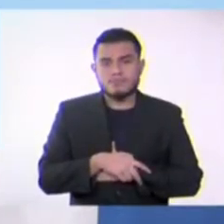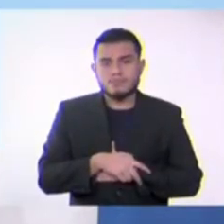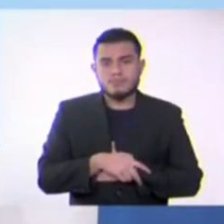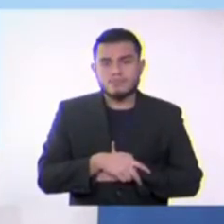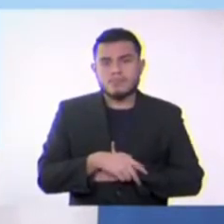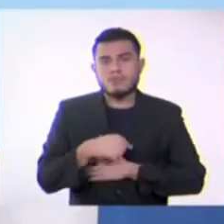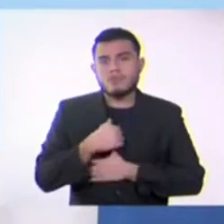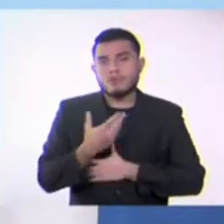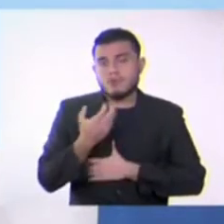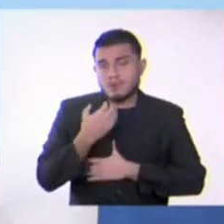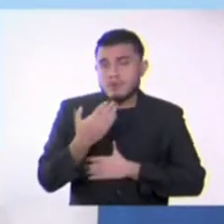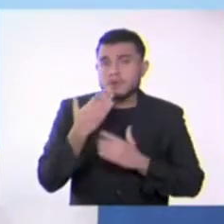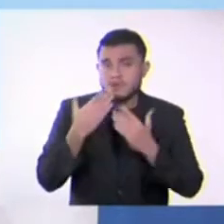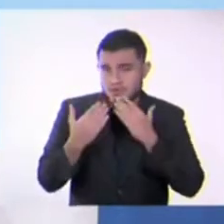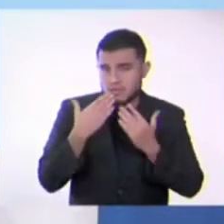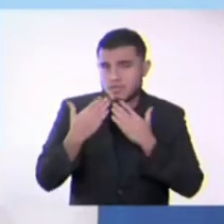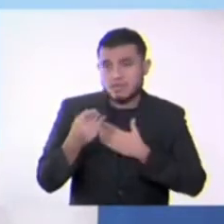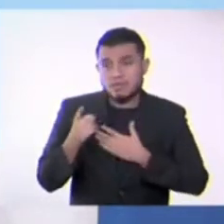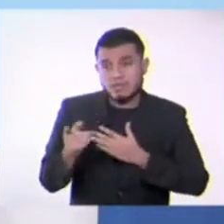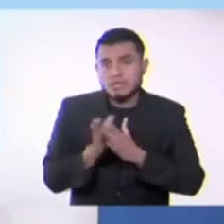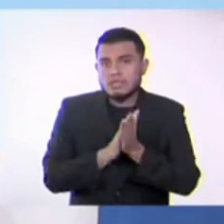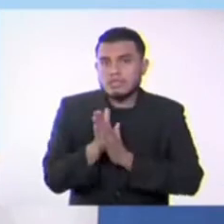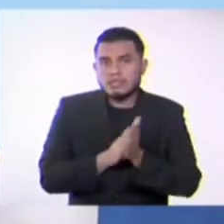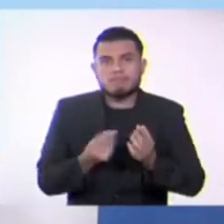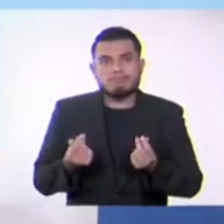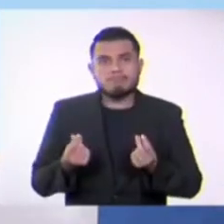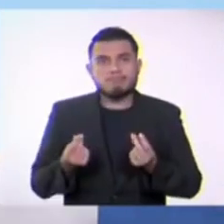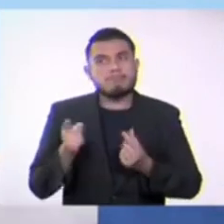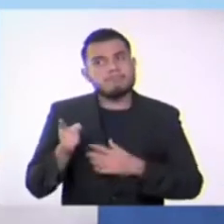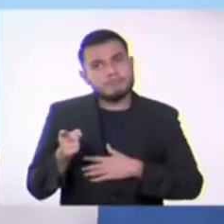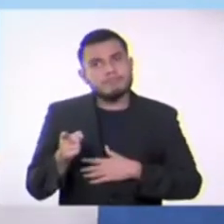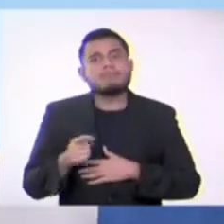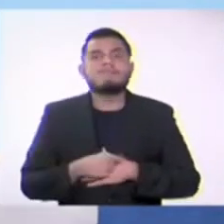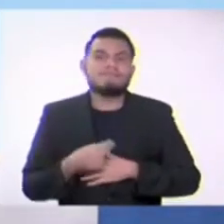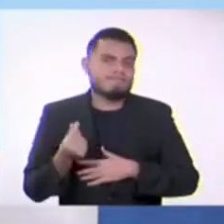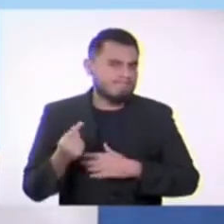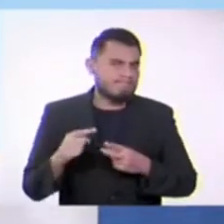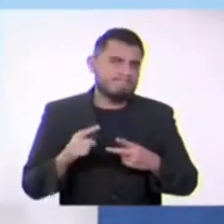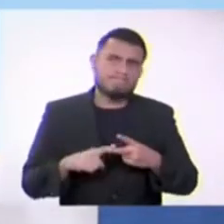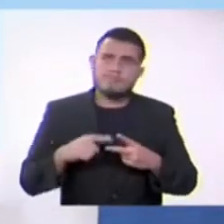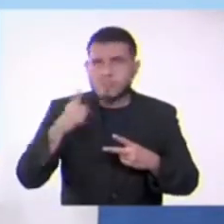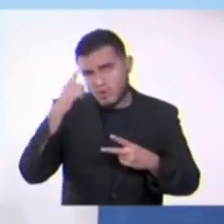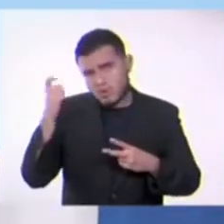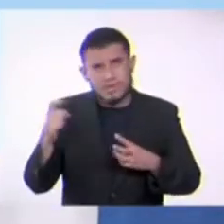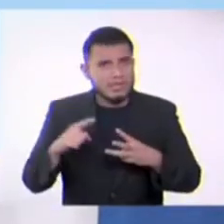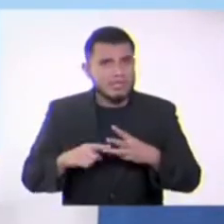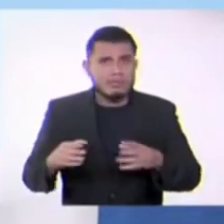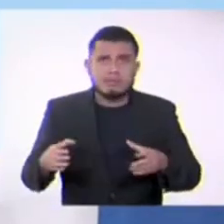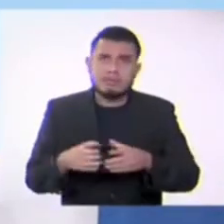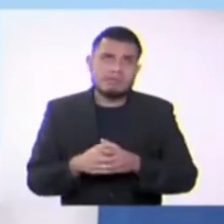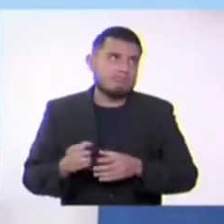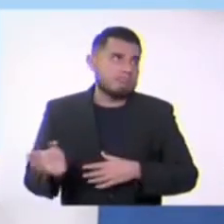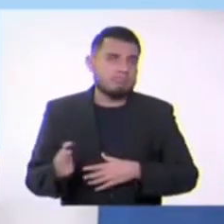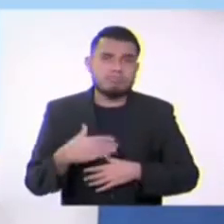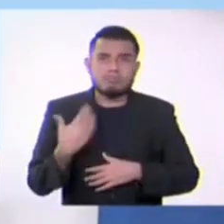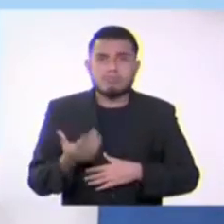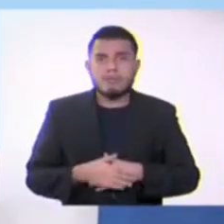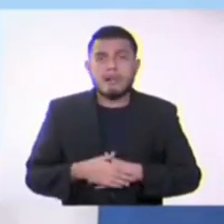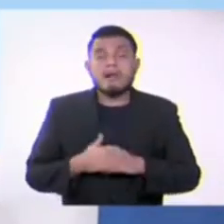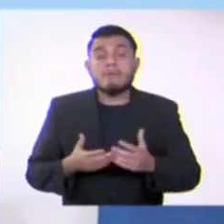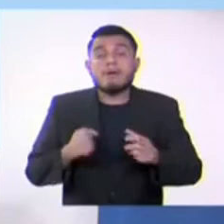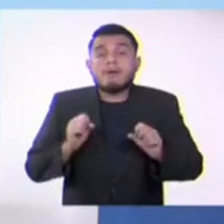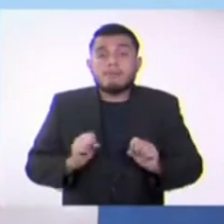dice el interés capitalista está ahí a la base y tiene factores económicos, políticos y étnicos en algún momento incluso para